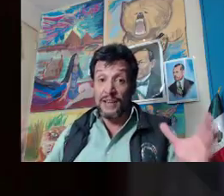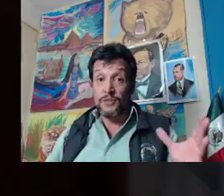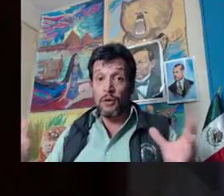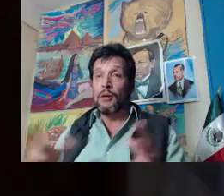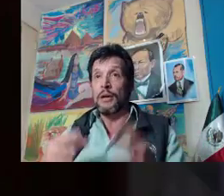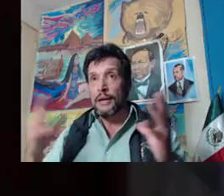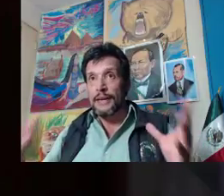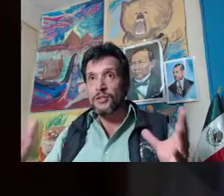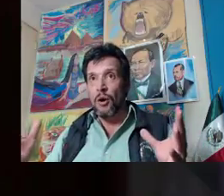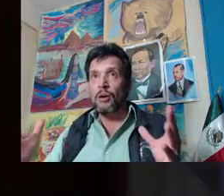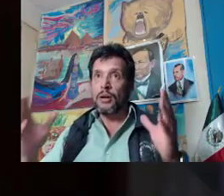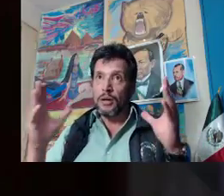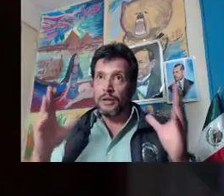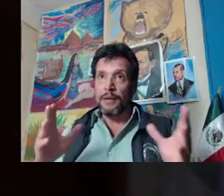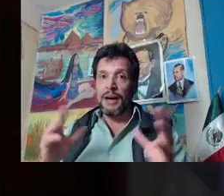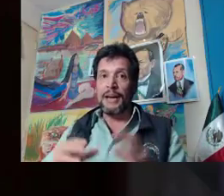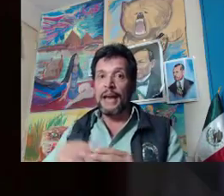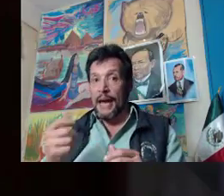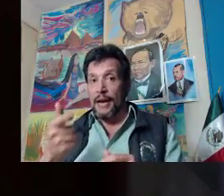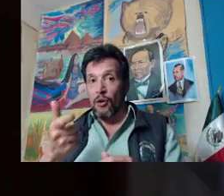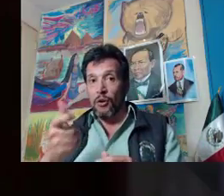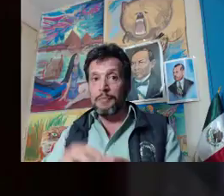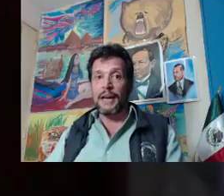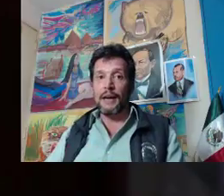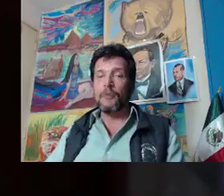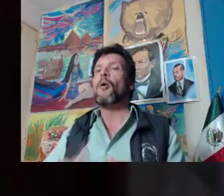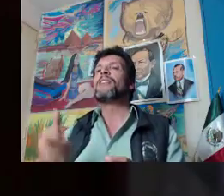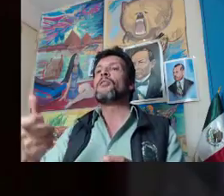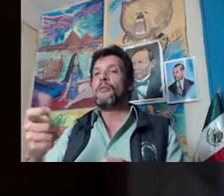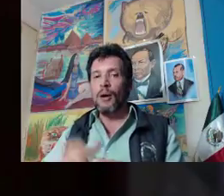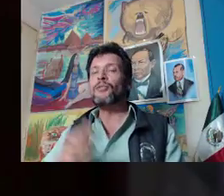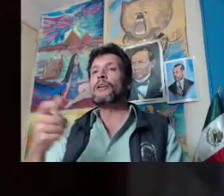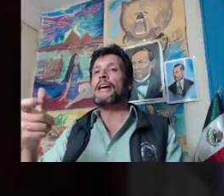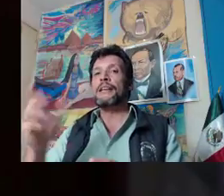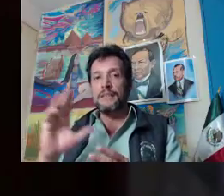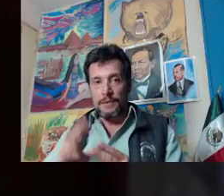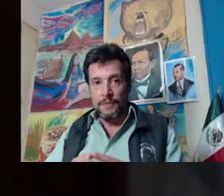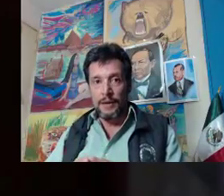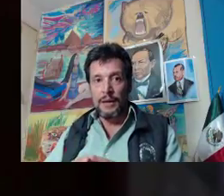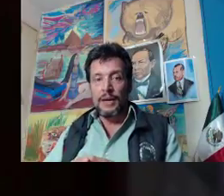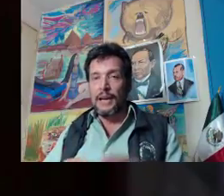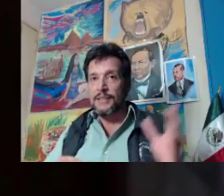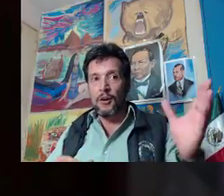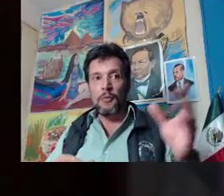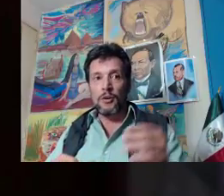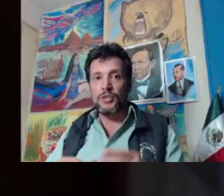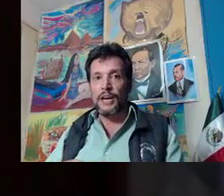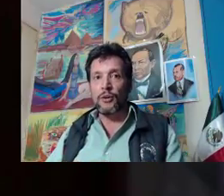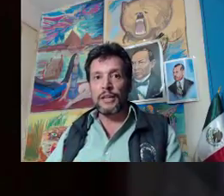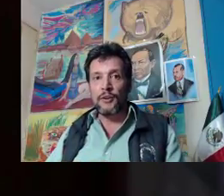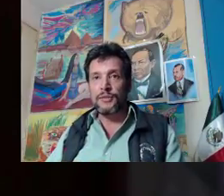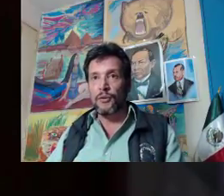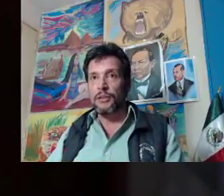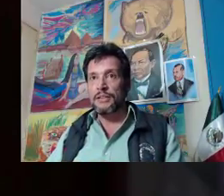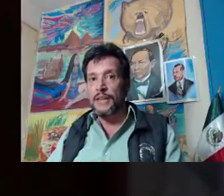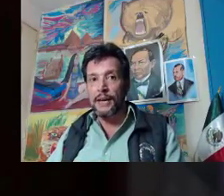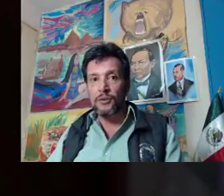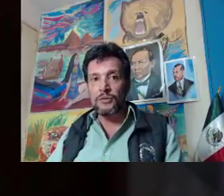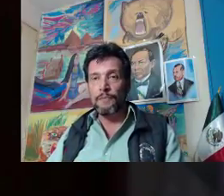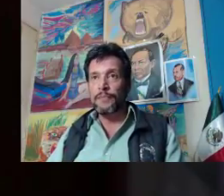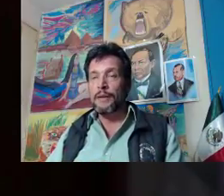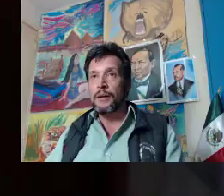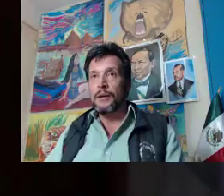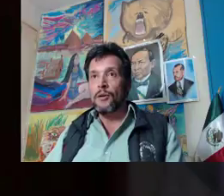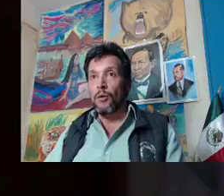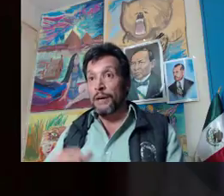por supuesto que son de manera económica. ¿Cuánto quieres? Así como los chayoteros en